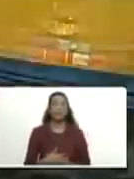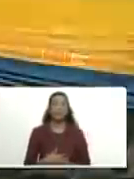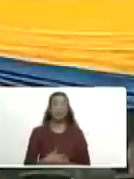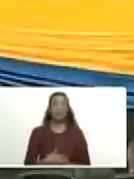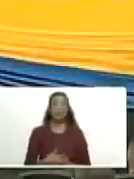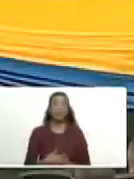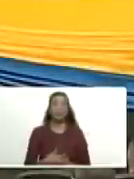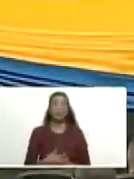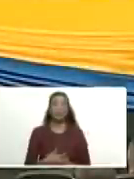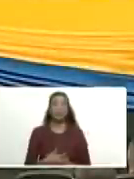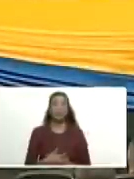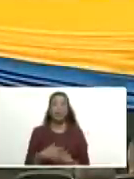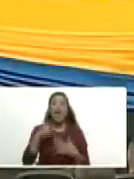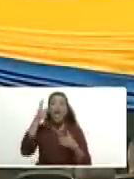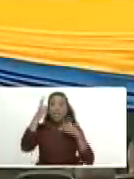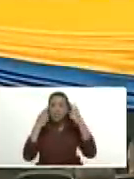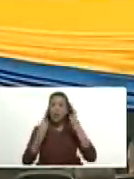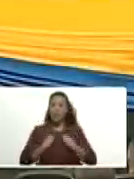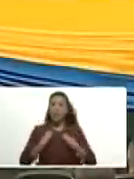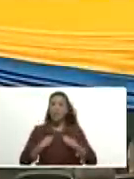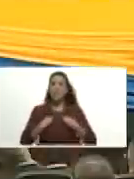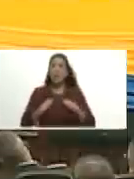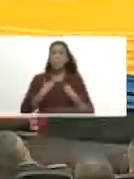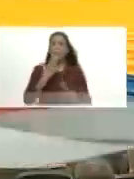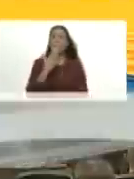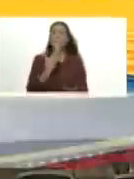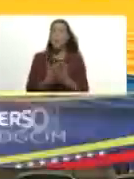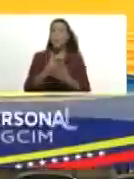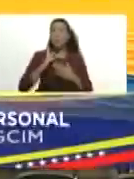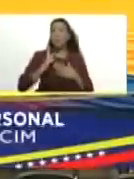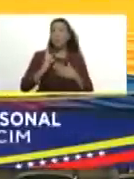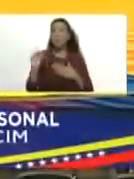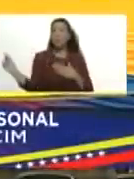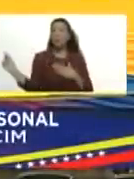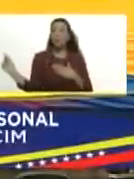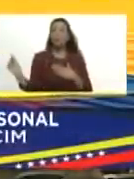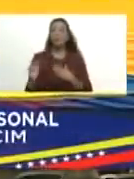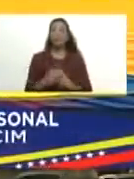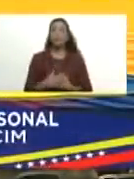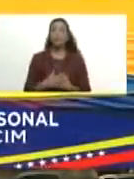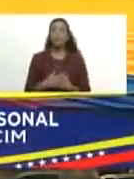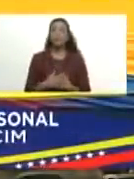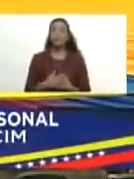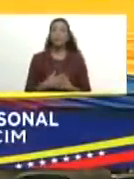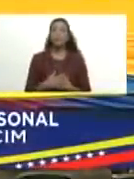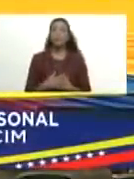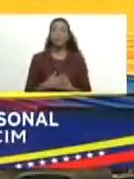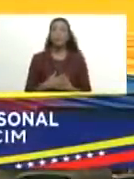¡Chávez vive! Mi comandante en jefe, permiso para retirarme. ¡A la